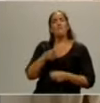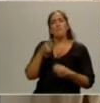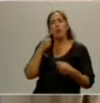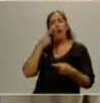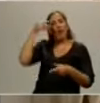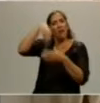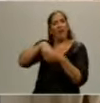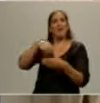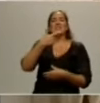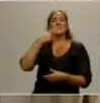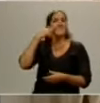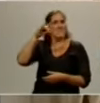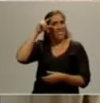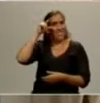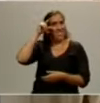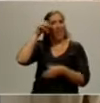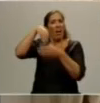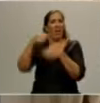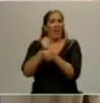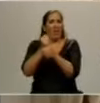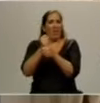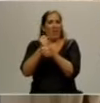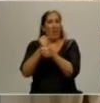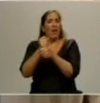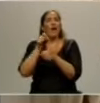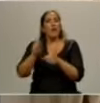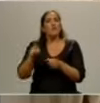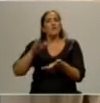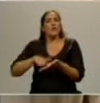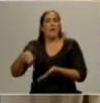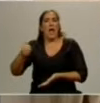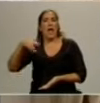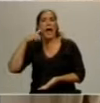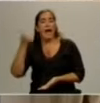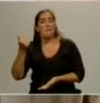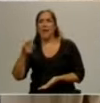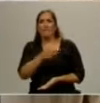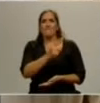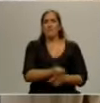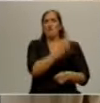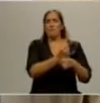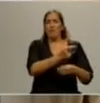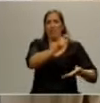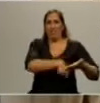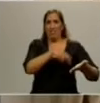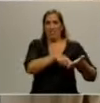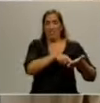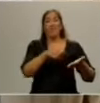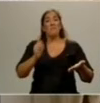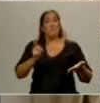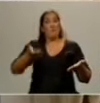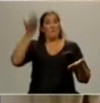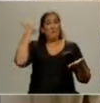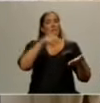CIDE, Anso Rey, en la causa AMIA. Por lo tanto, el procurador fiscal de aquel